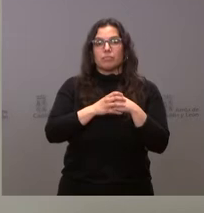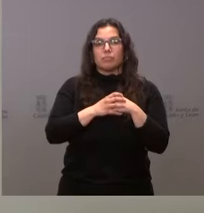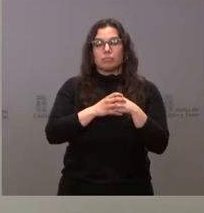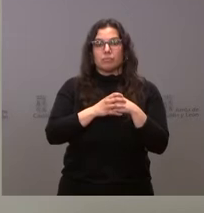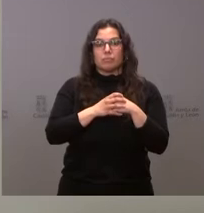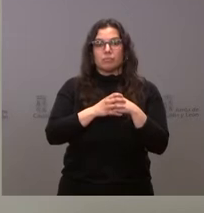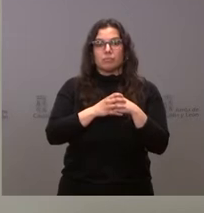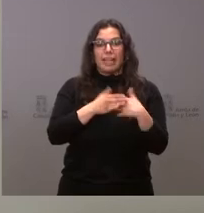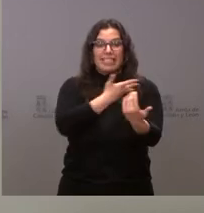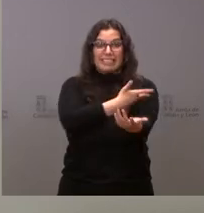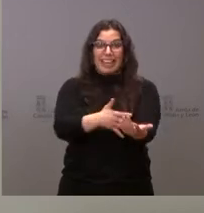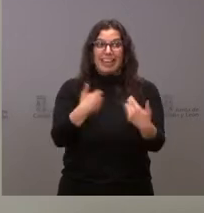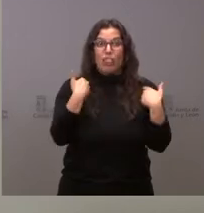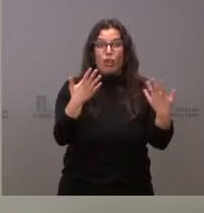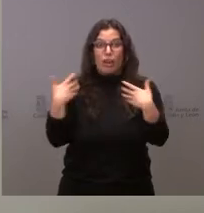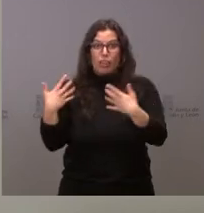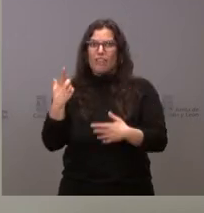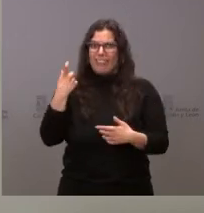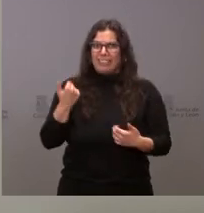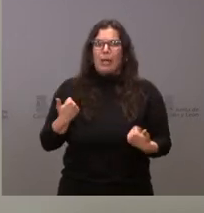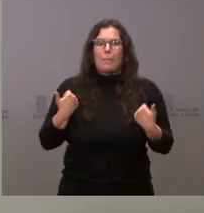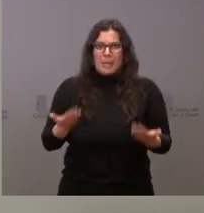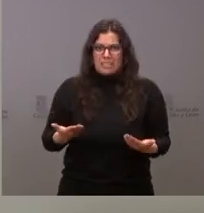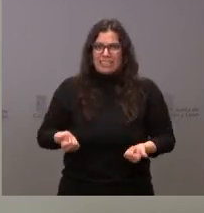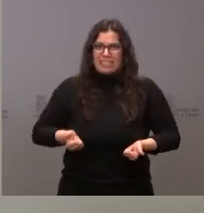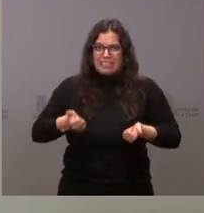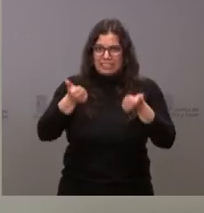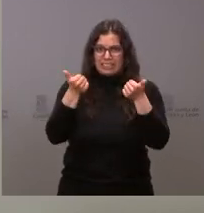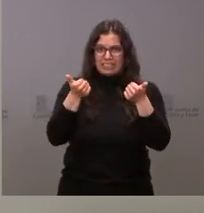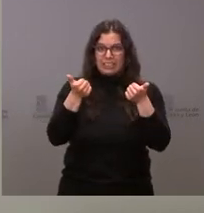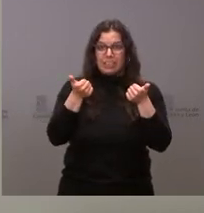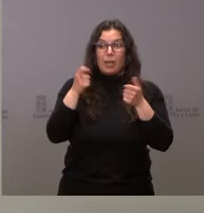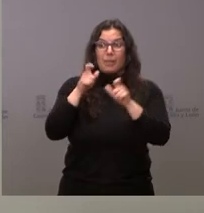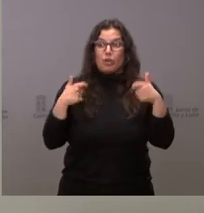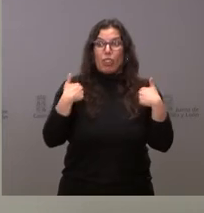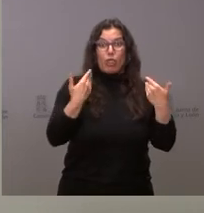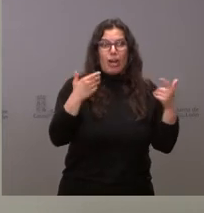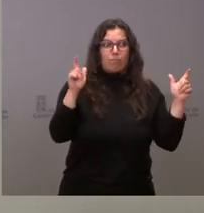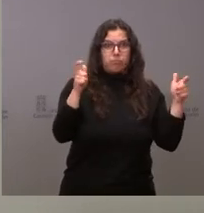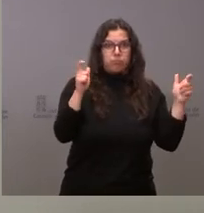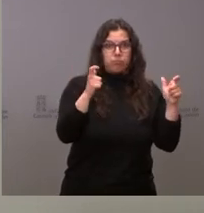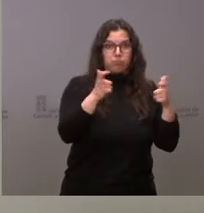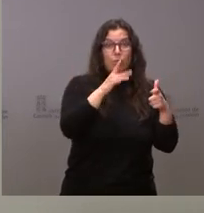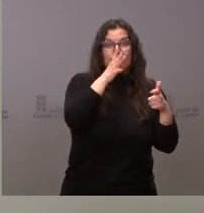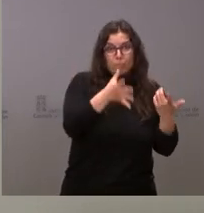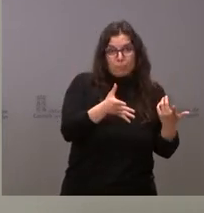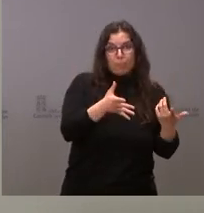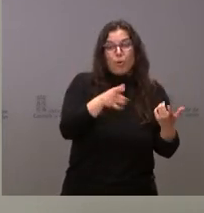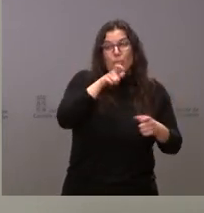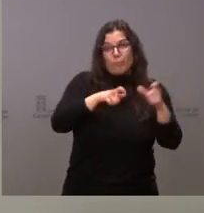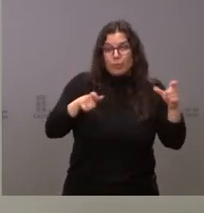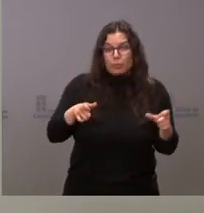donaciones de sangre disminuye el número de donaciones precisamente porque muchos de los potenciales donantes